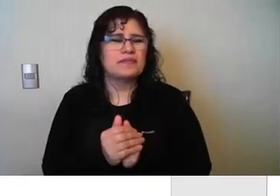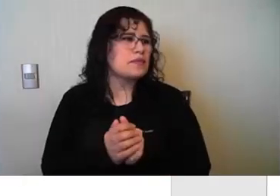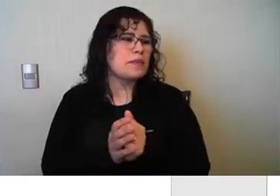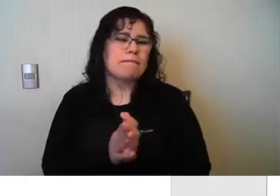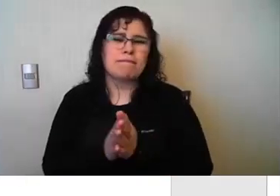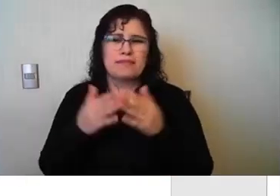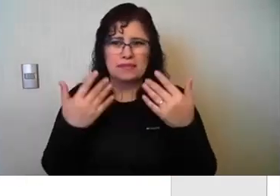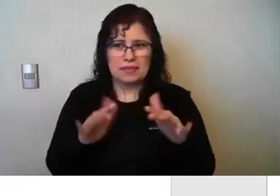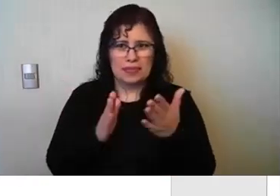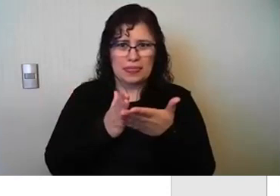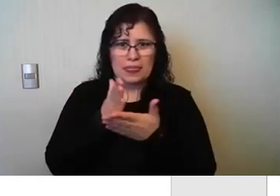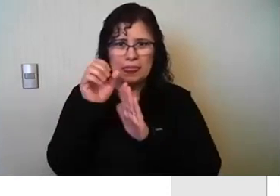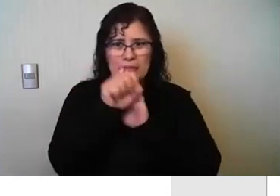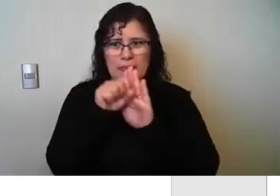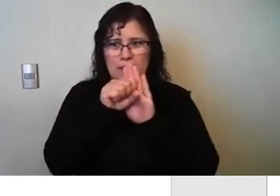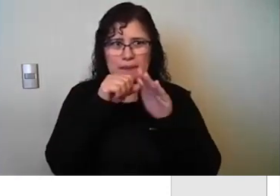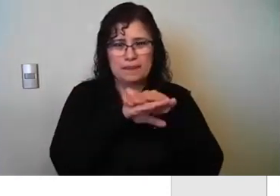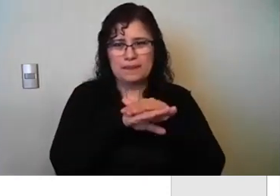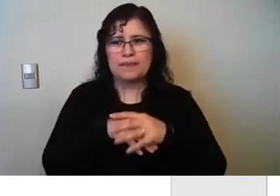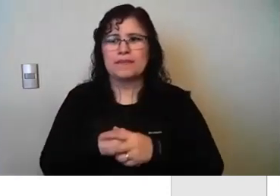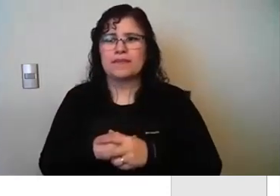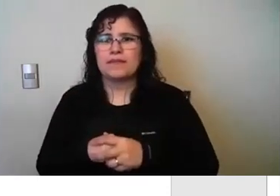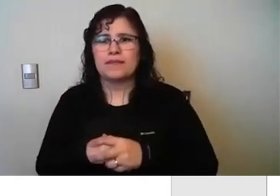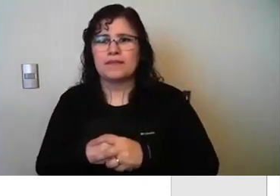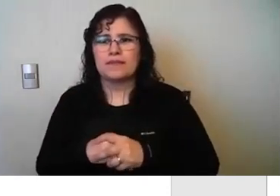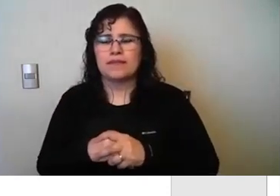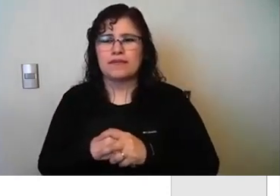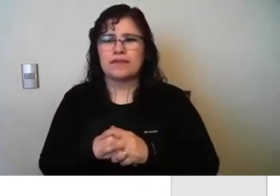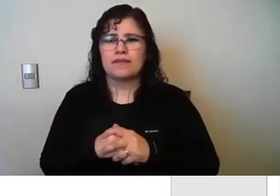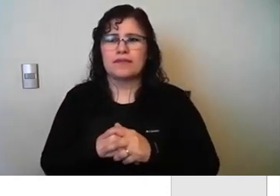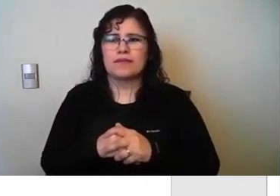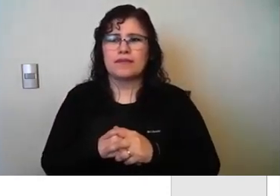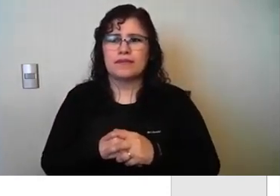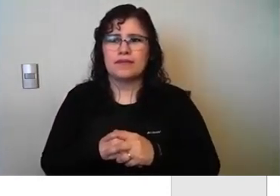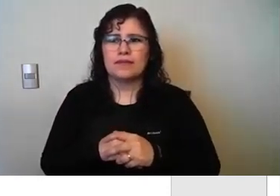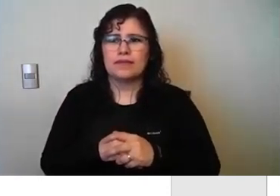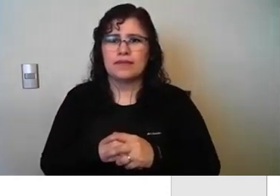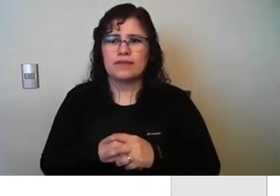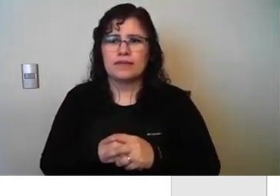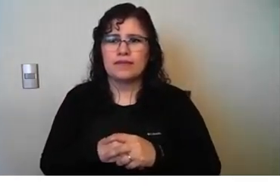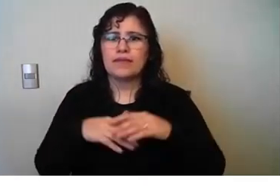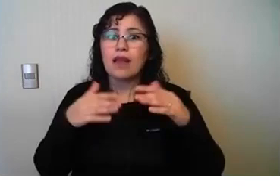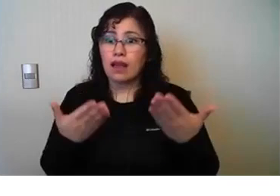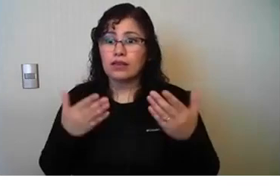Bueno, vamos a ver el día de hoy lo que es